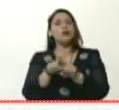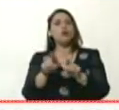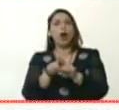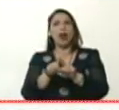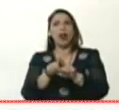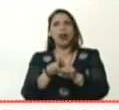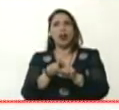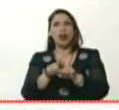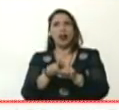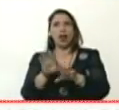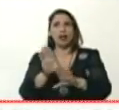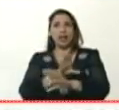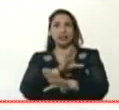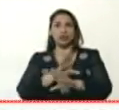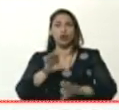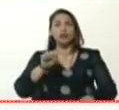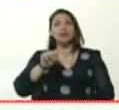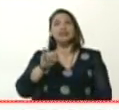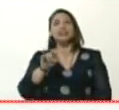¿no?, es otro necio.